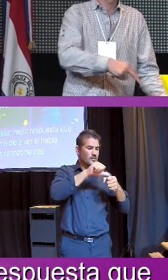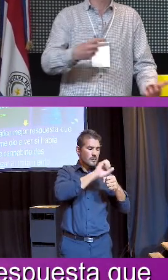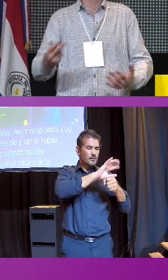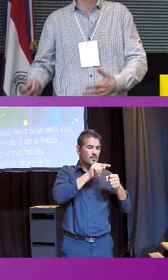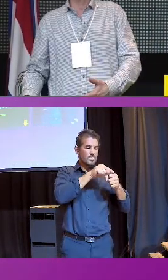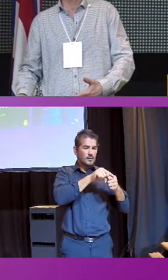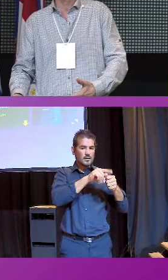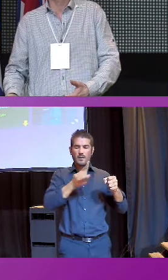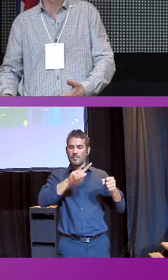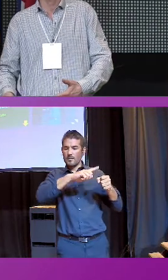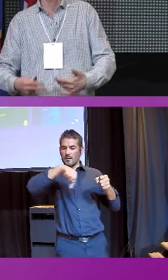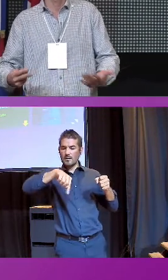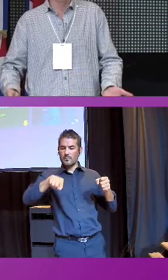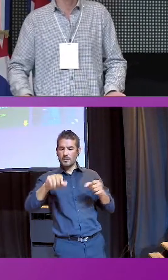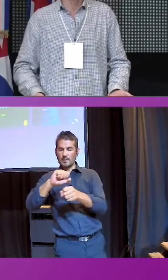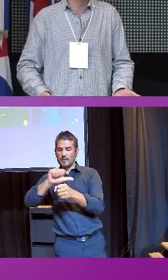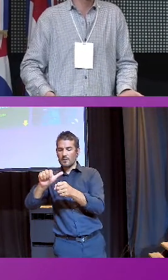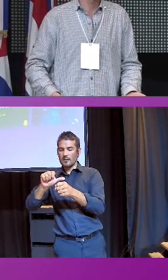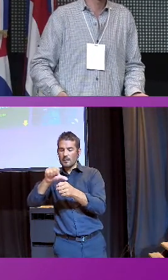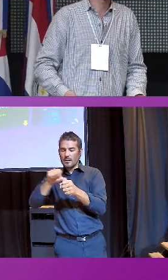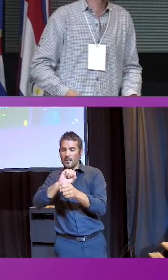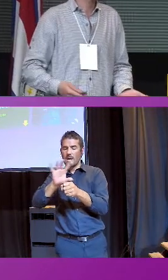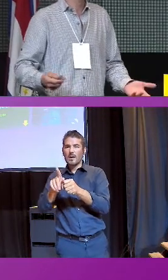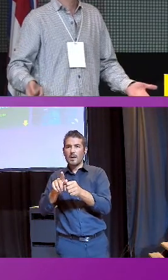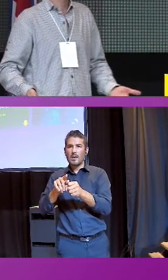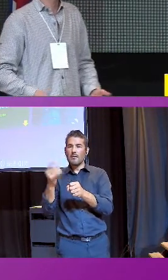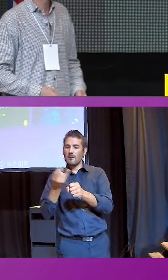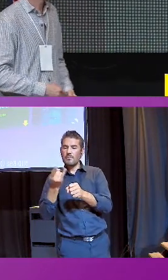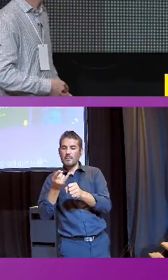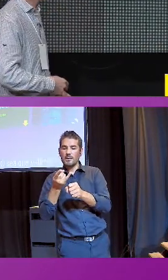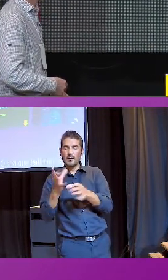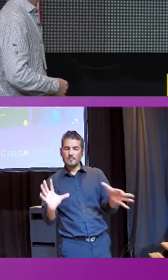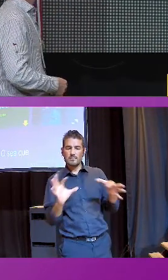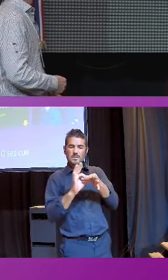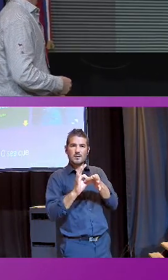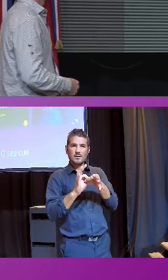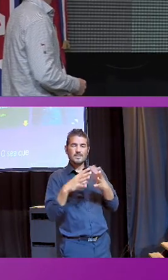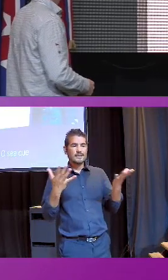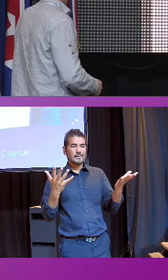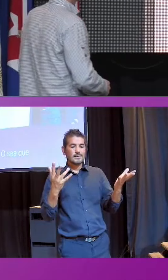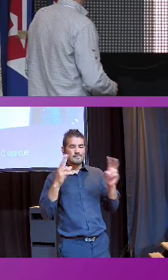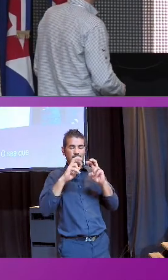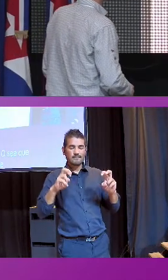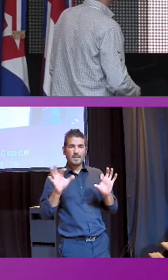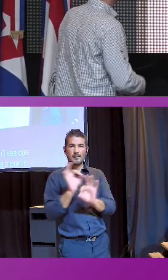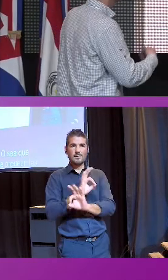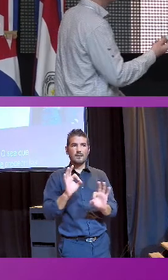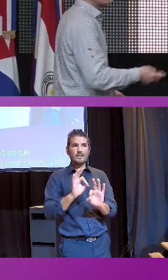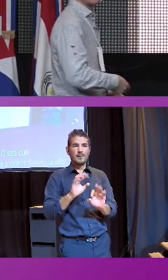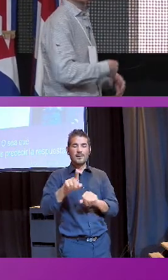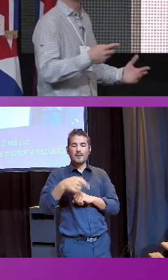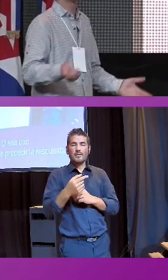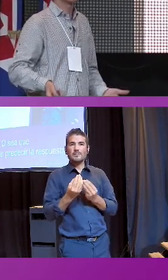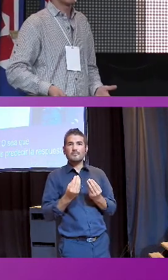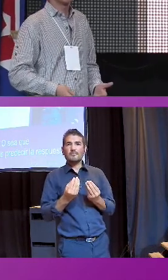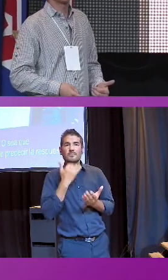tratamiento, y la respuesta al cannabis. No encontró, ¿sí? O sea que, lamentablemente, eso no permite predecir la respuesta al tratamiento. Y hoy